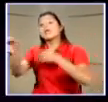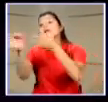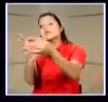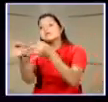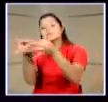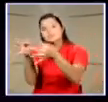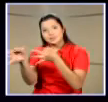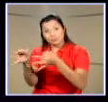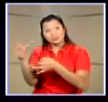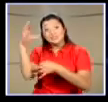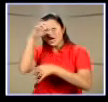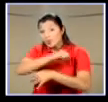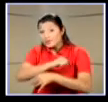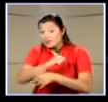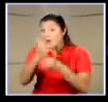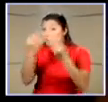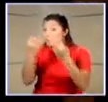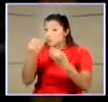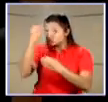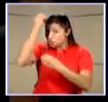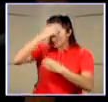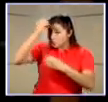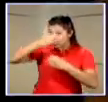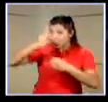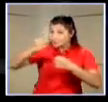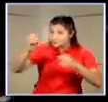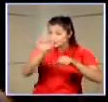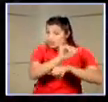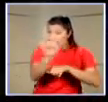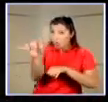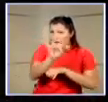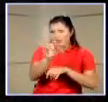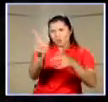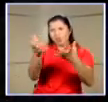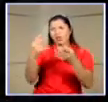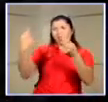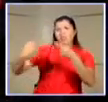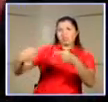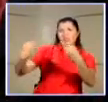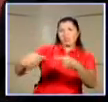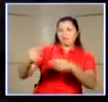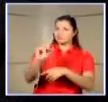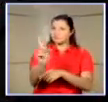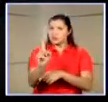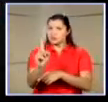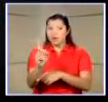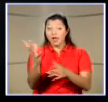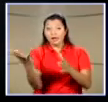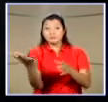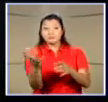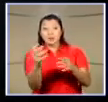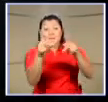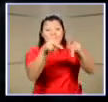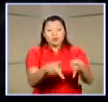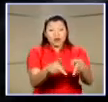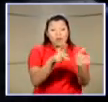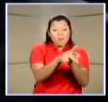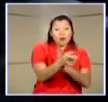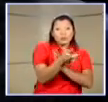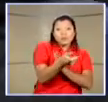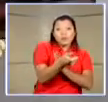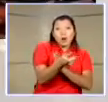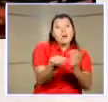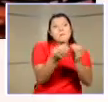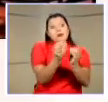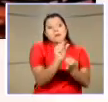coincidencias sin necesidad de leñatear a los que menos tienen, que son los que ocupan los servicios públicos, que van a ser golpeados